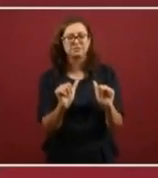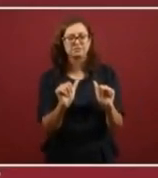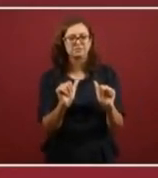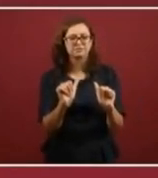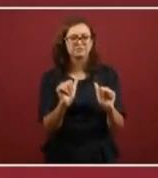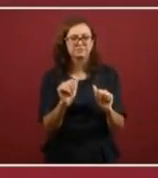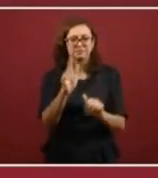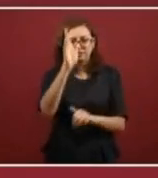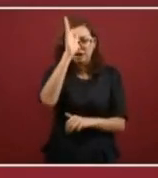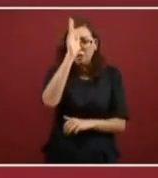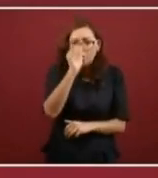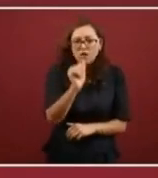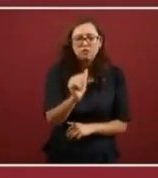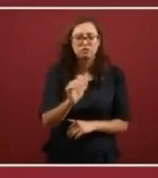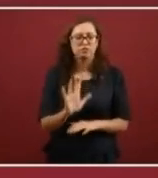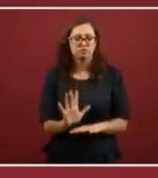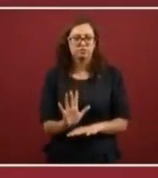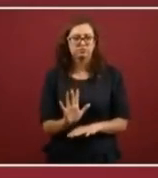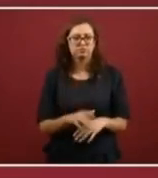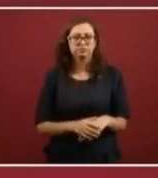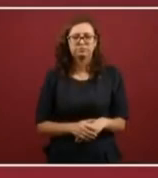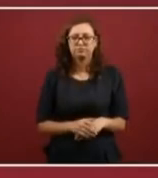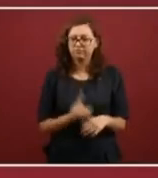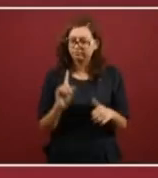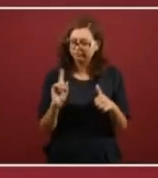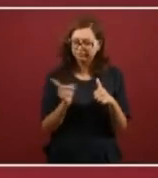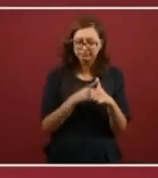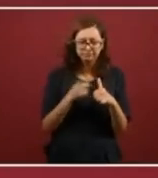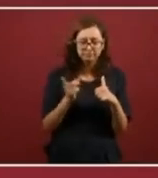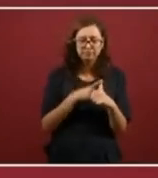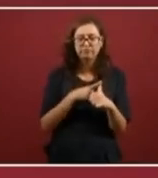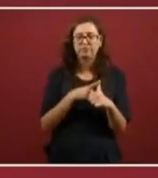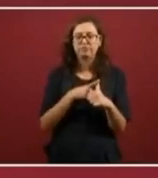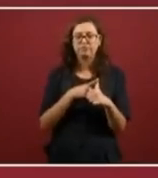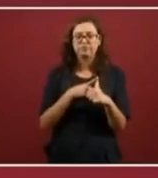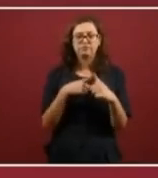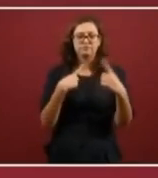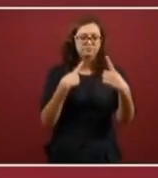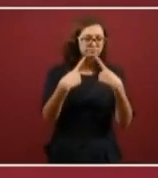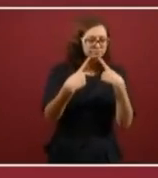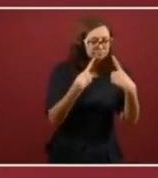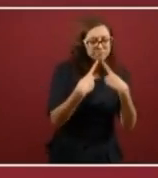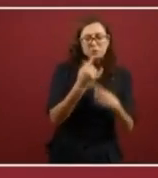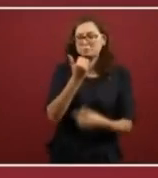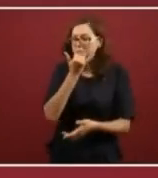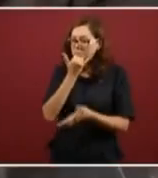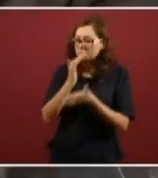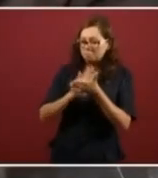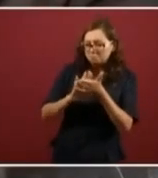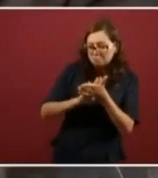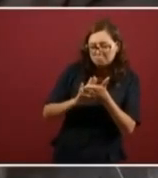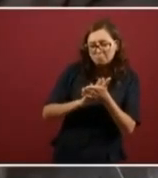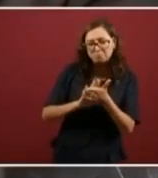Permítame. Primero hay eso, la reconciliación.